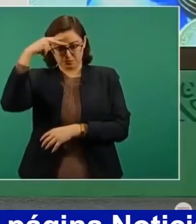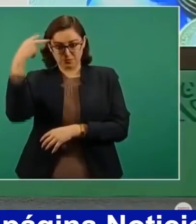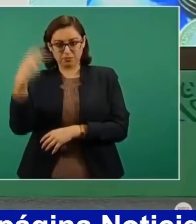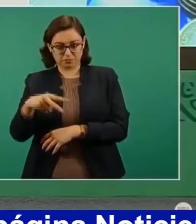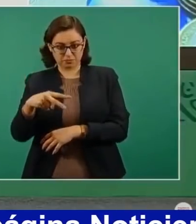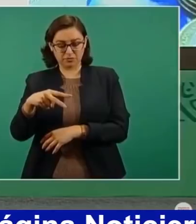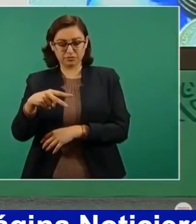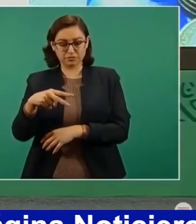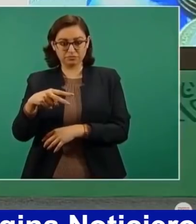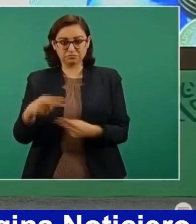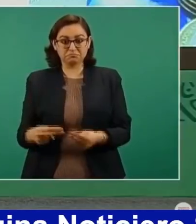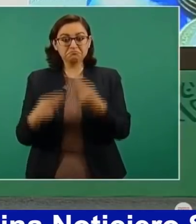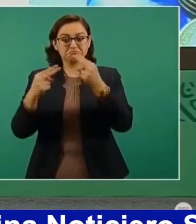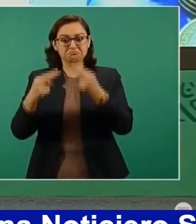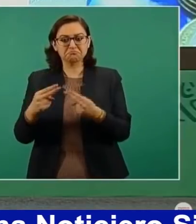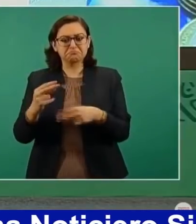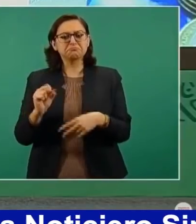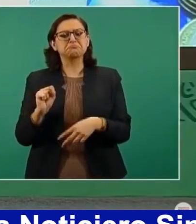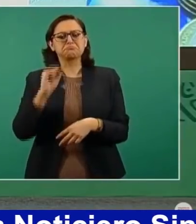aprobó el aumento.